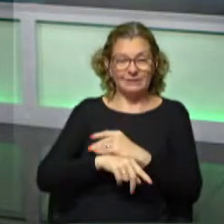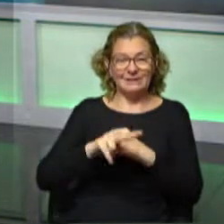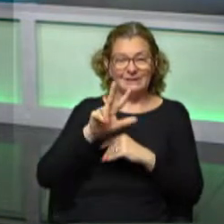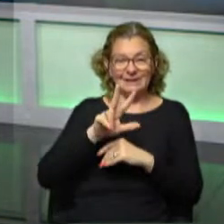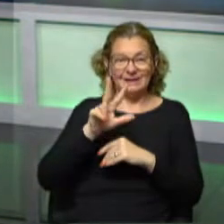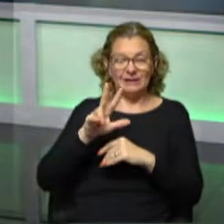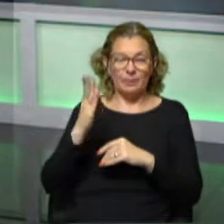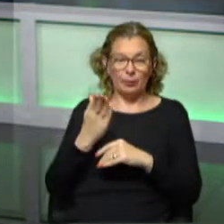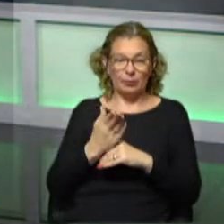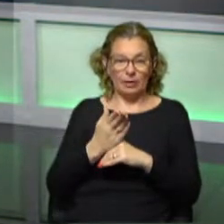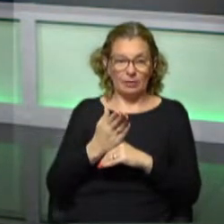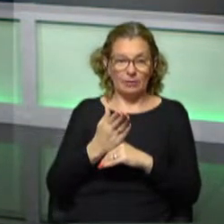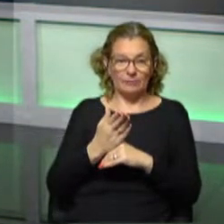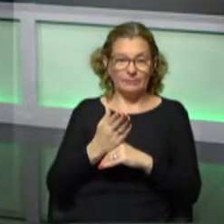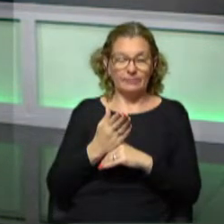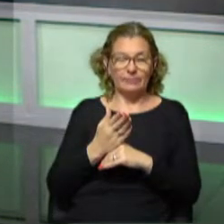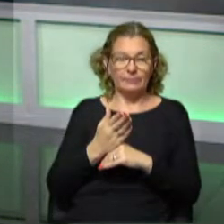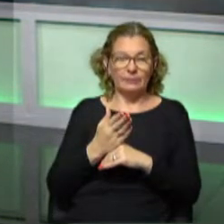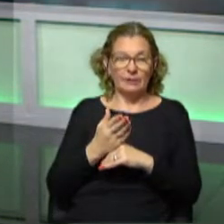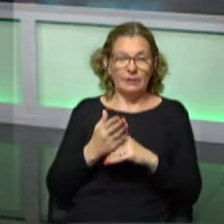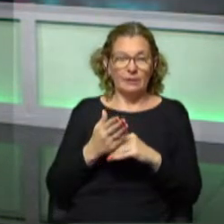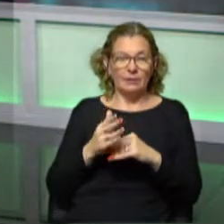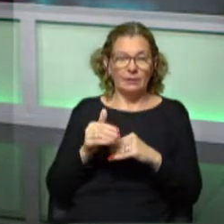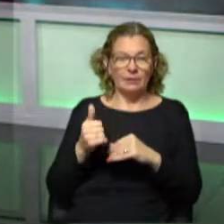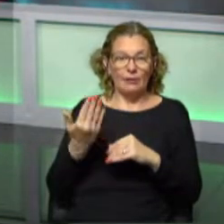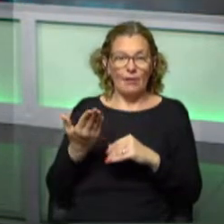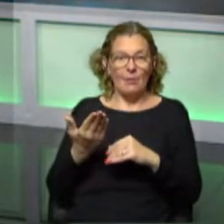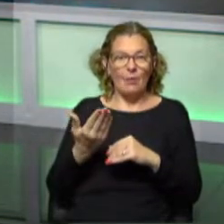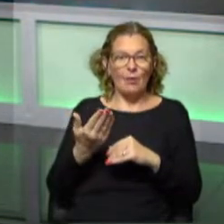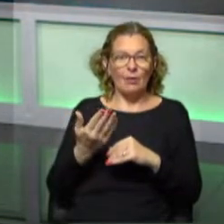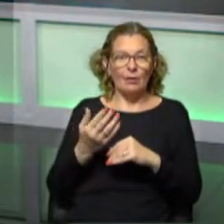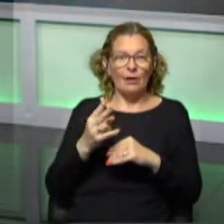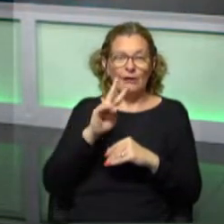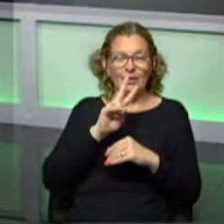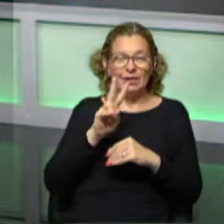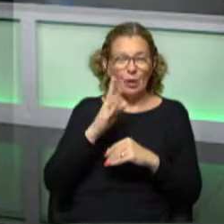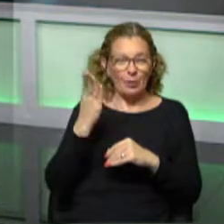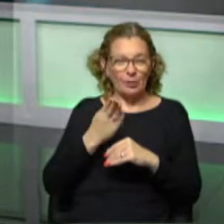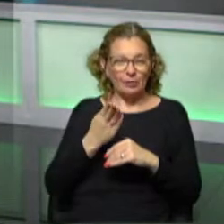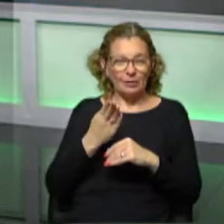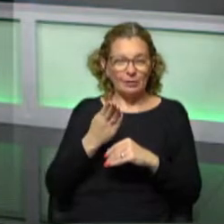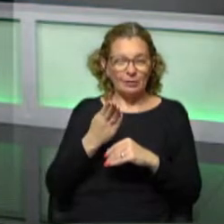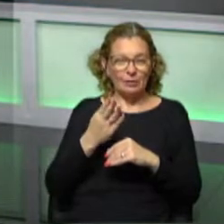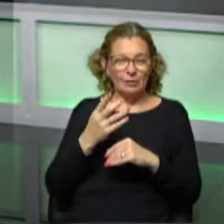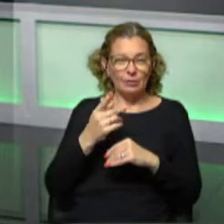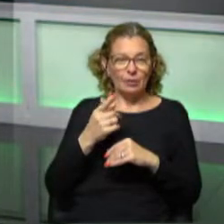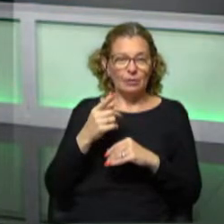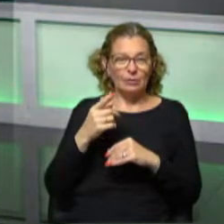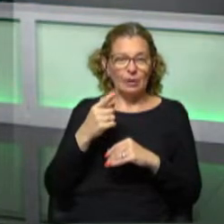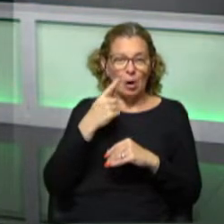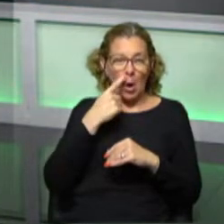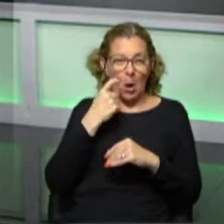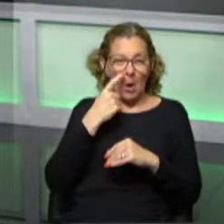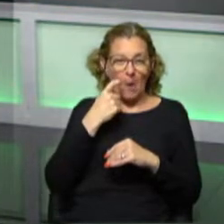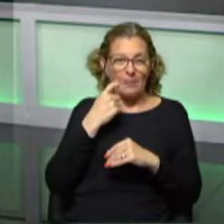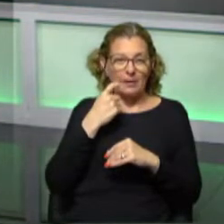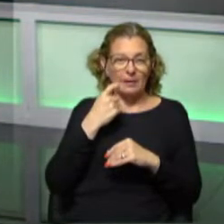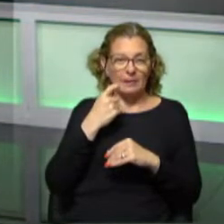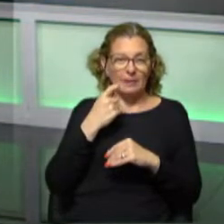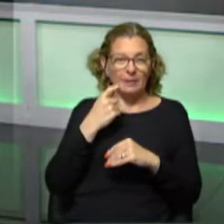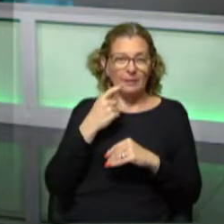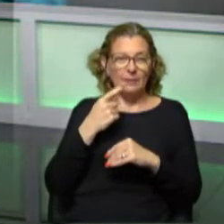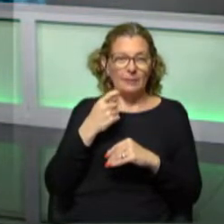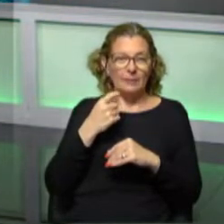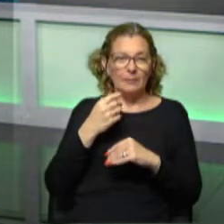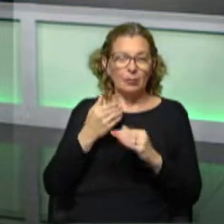al 33%. Sí si nos vamos para la otra punta el 22 por 22% de los ocupados hombres percibe ingresos